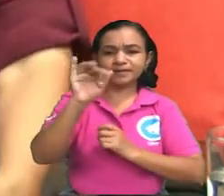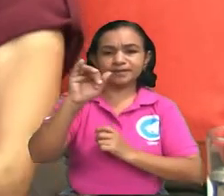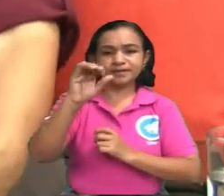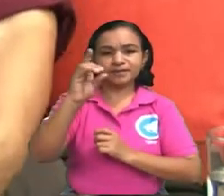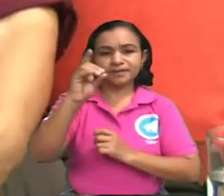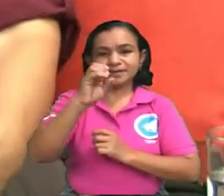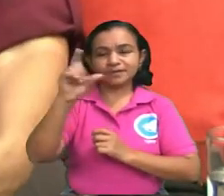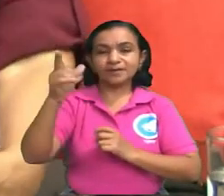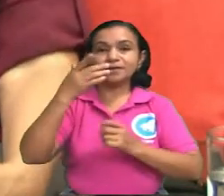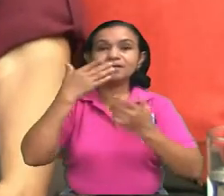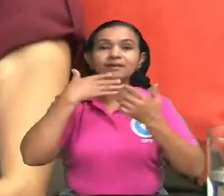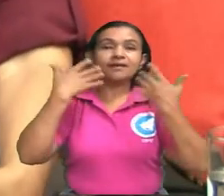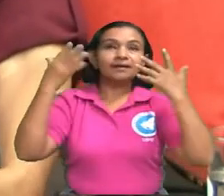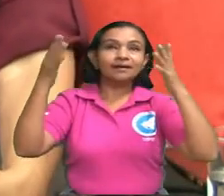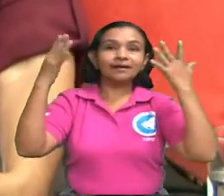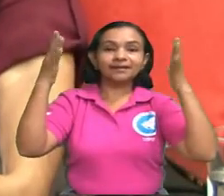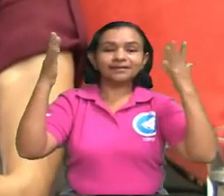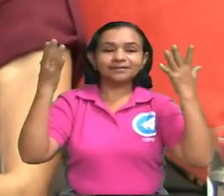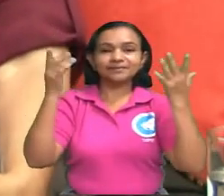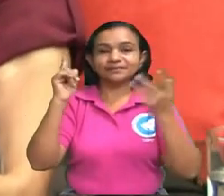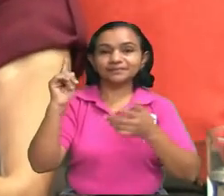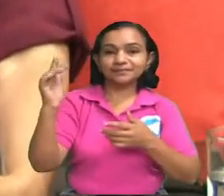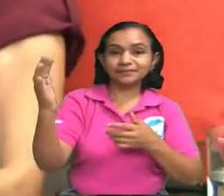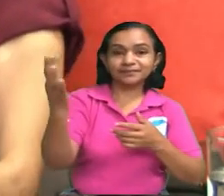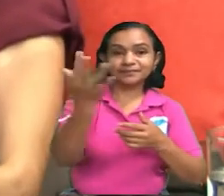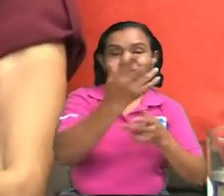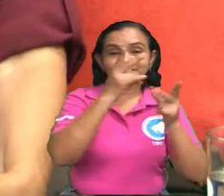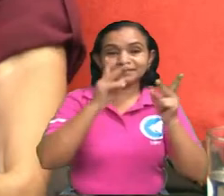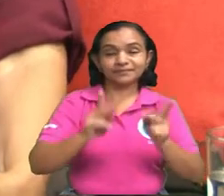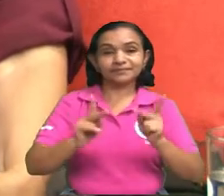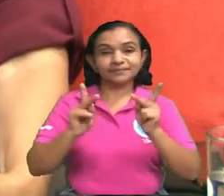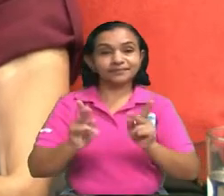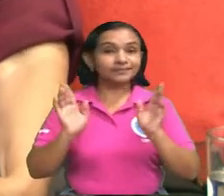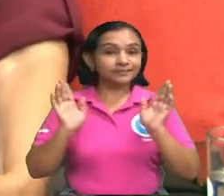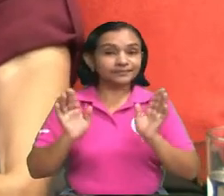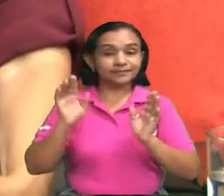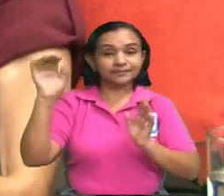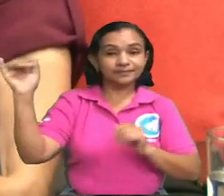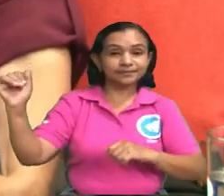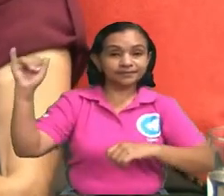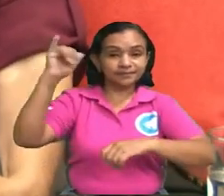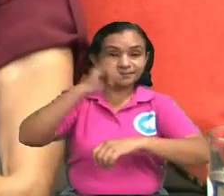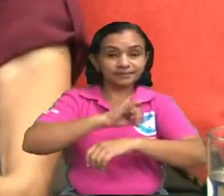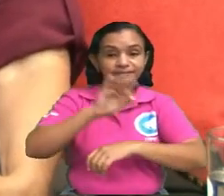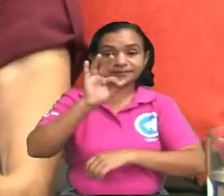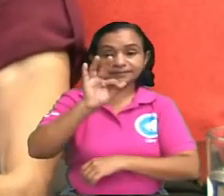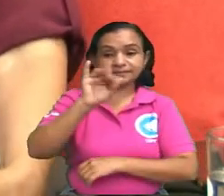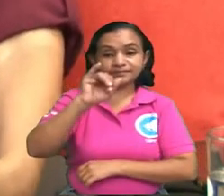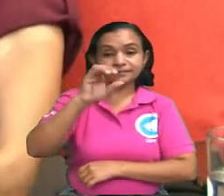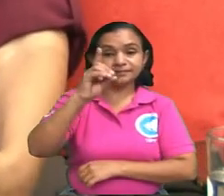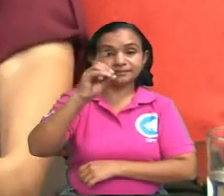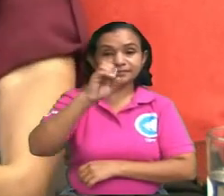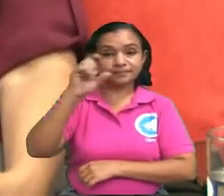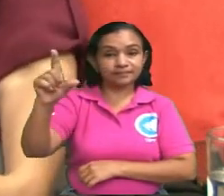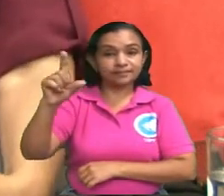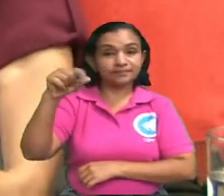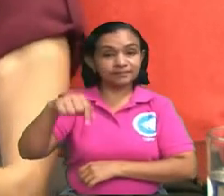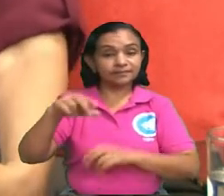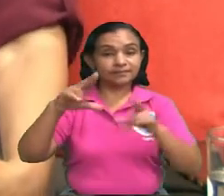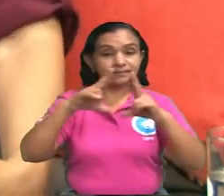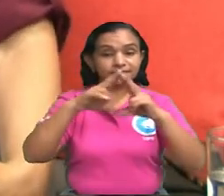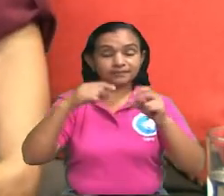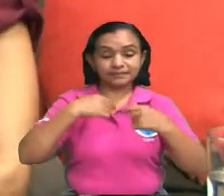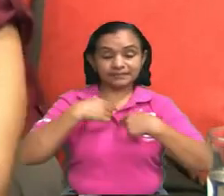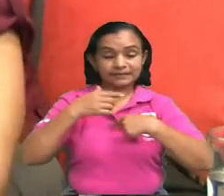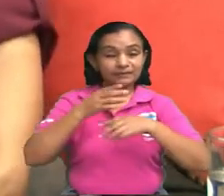una ovación en la plaza. Realmente la llegada de Fidel Castro, para muchos que estaba más